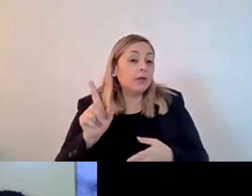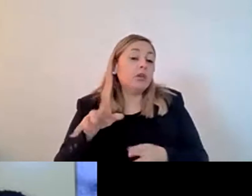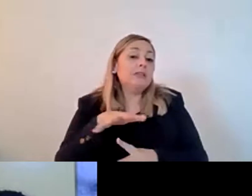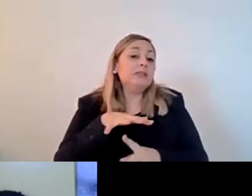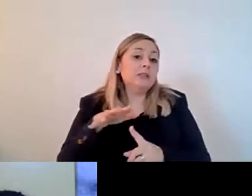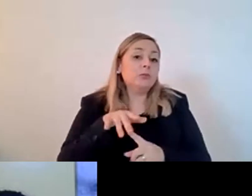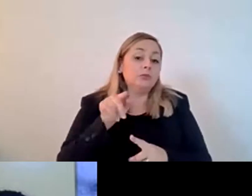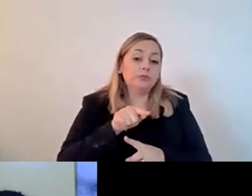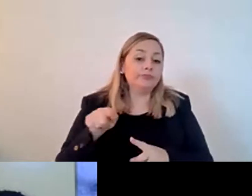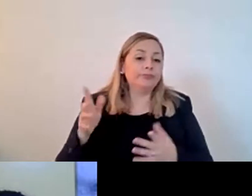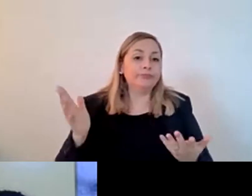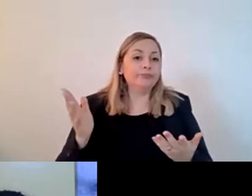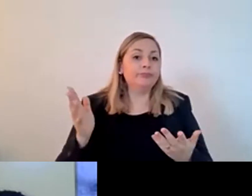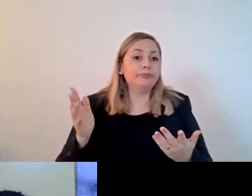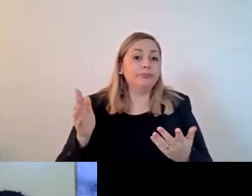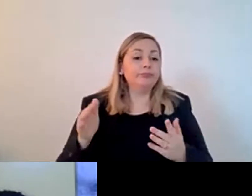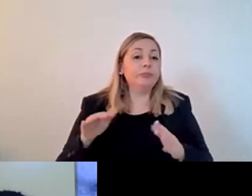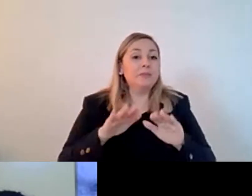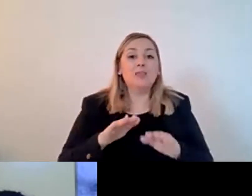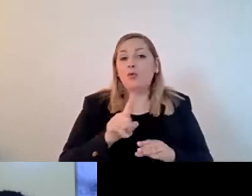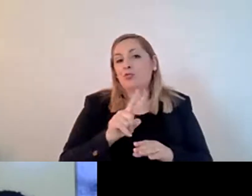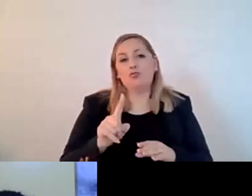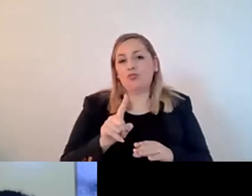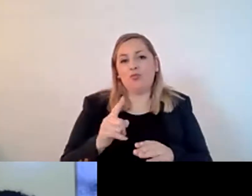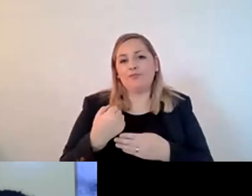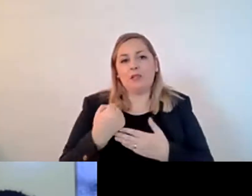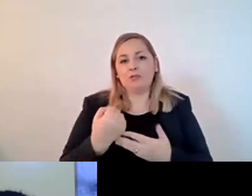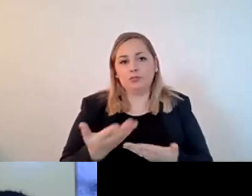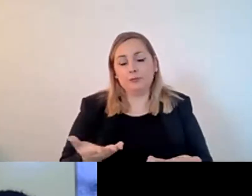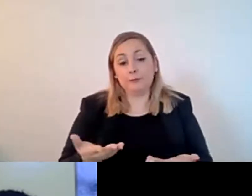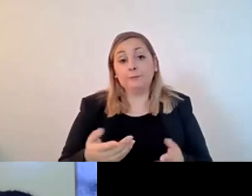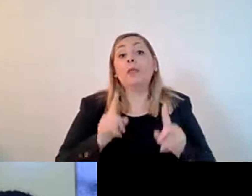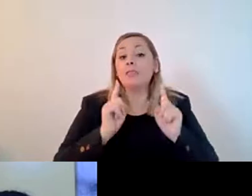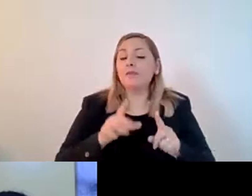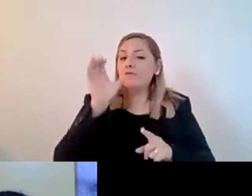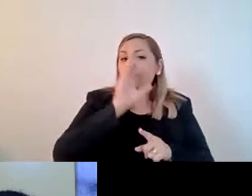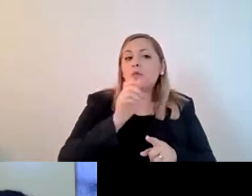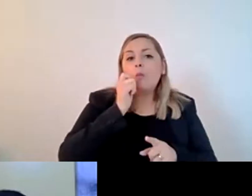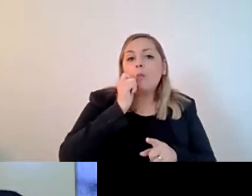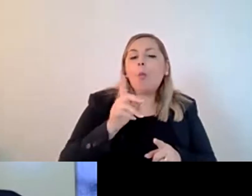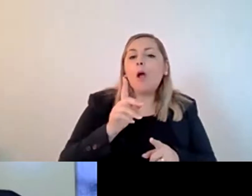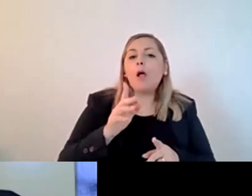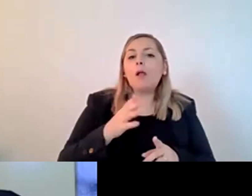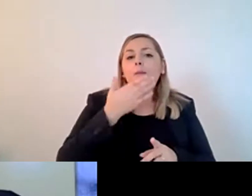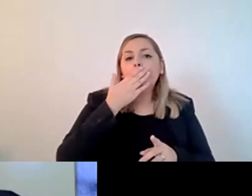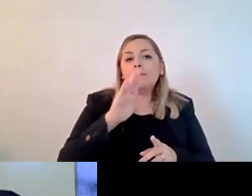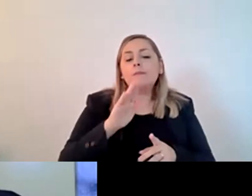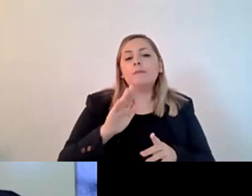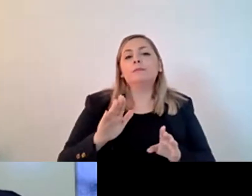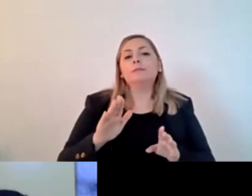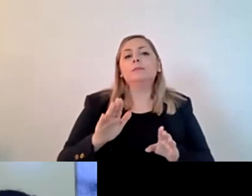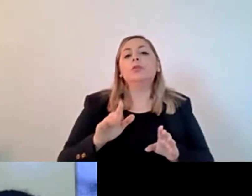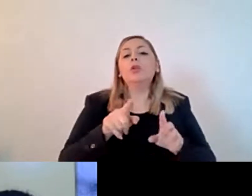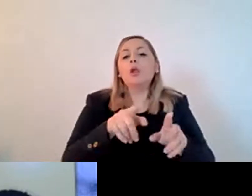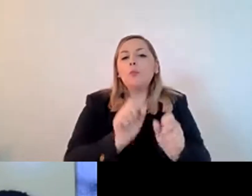es esa, que tal como está, no está funcionando. Y hay que buscar cuál es la mejor forma de que se